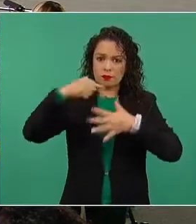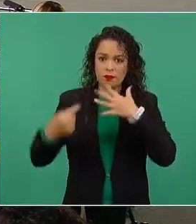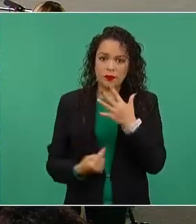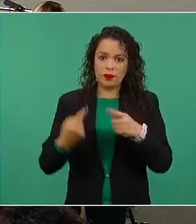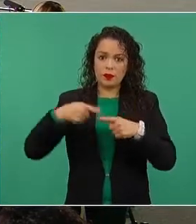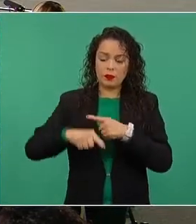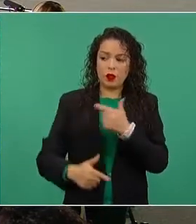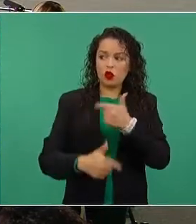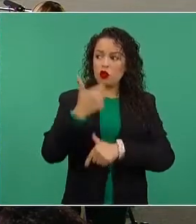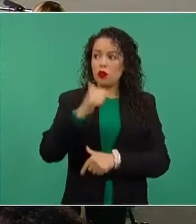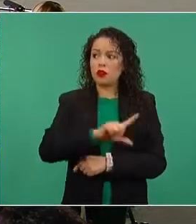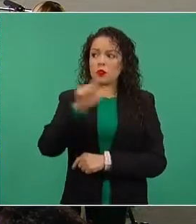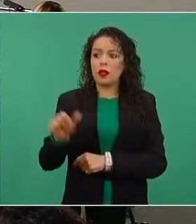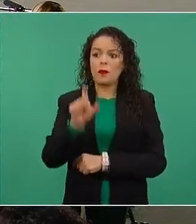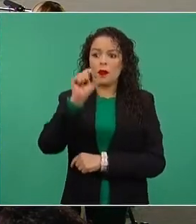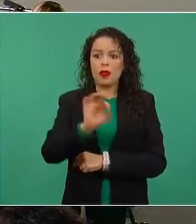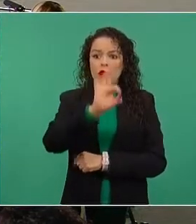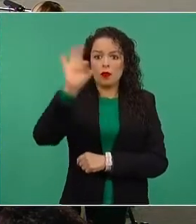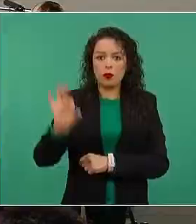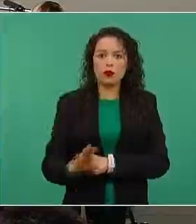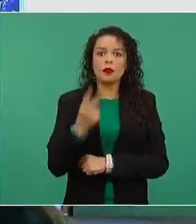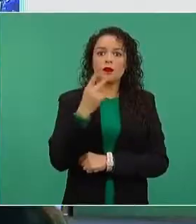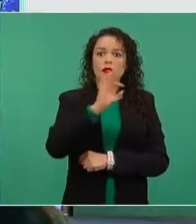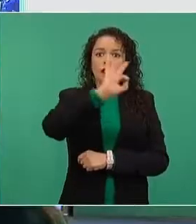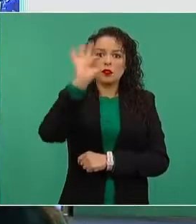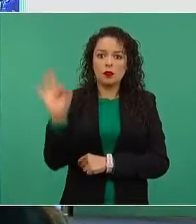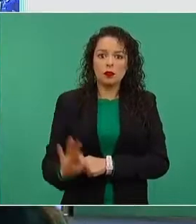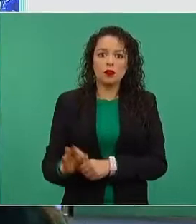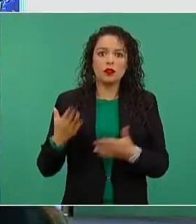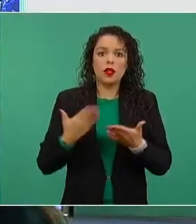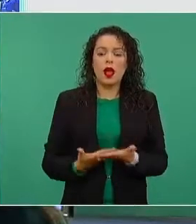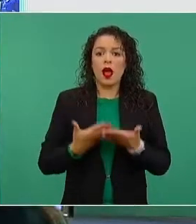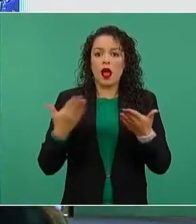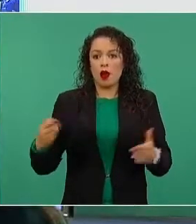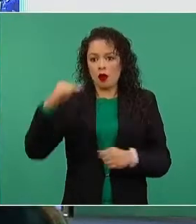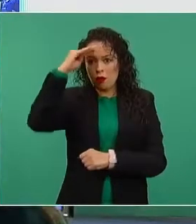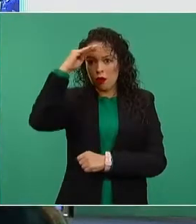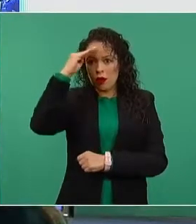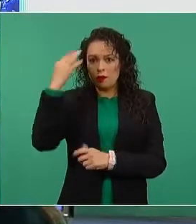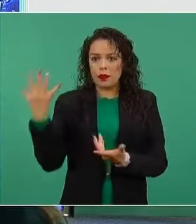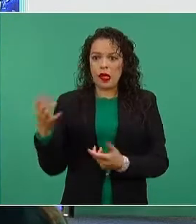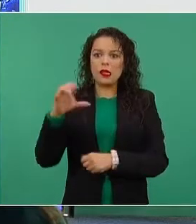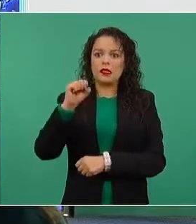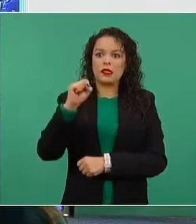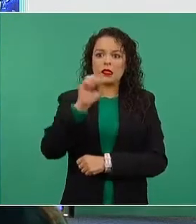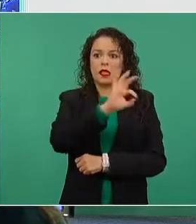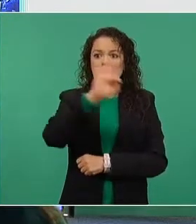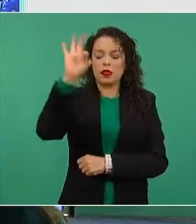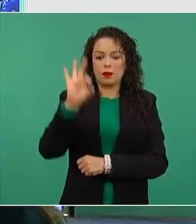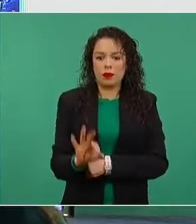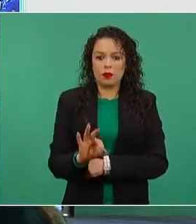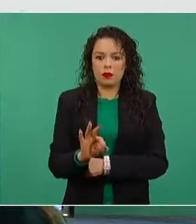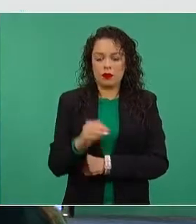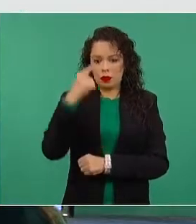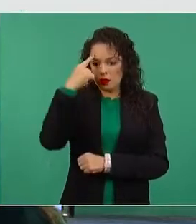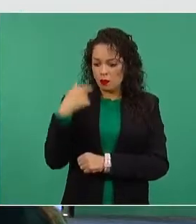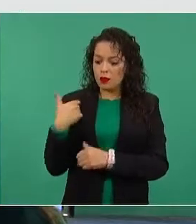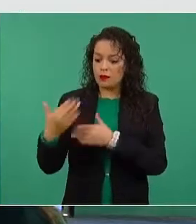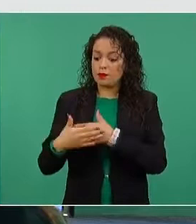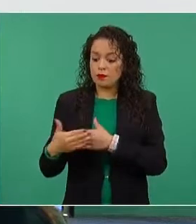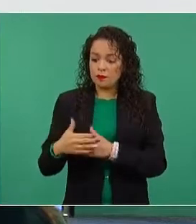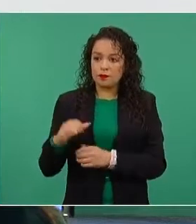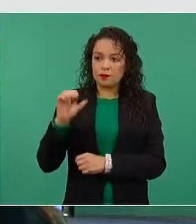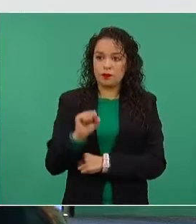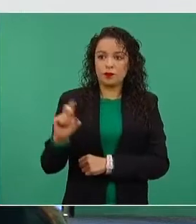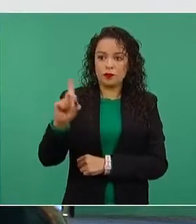12%, luego 20%, 25%, y ahora esperamos llegar al 60% para este fin de semana. La que sigue, por favor.